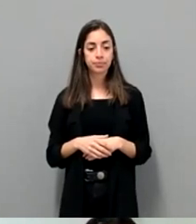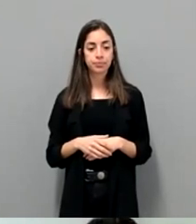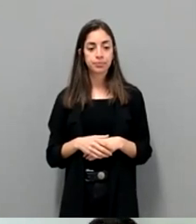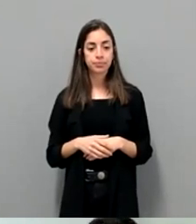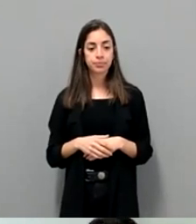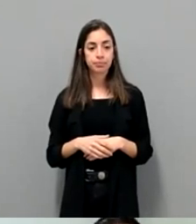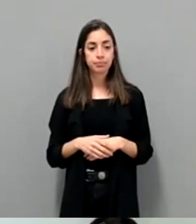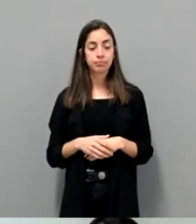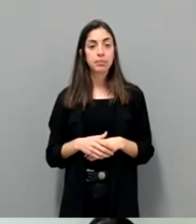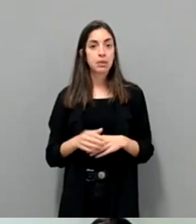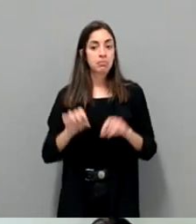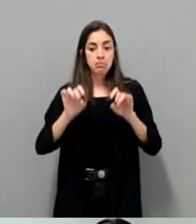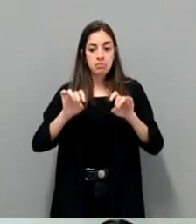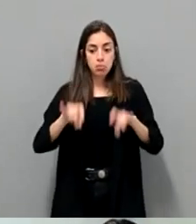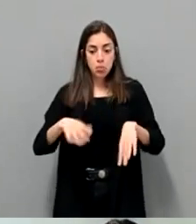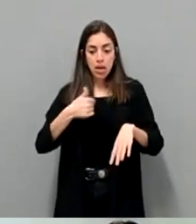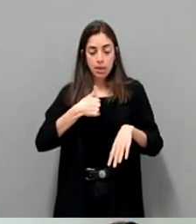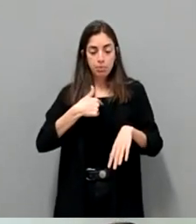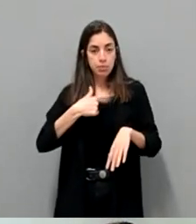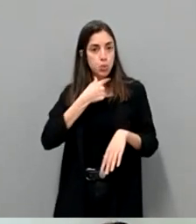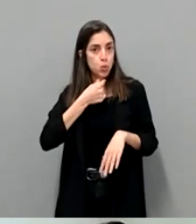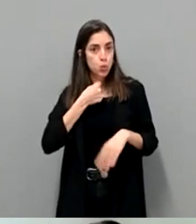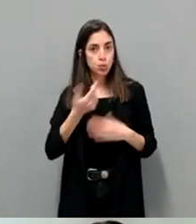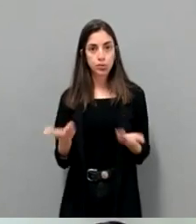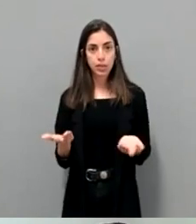¿Y cómo a mí me gustaría?